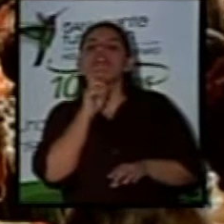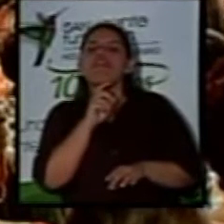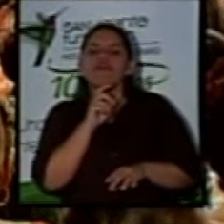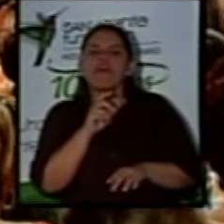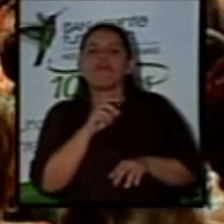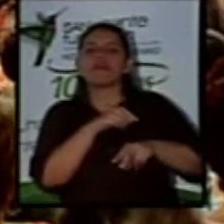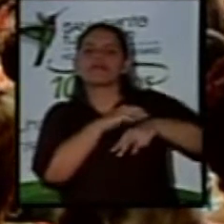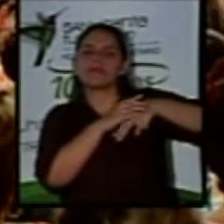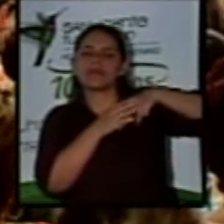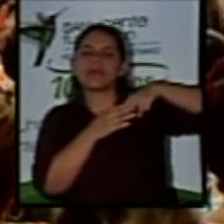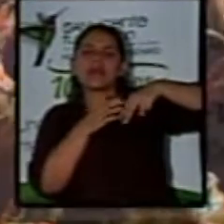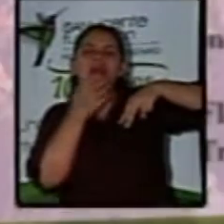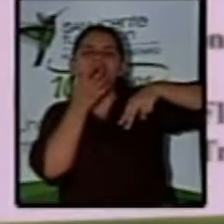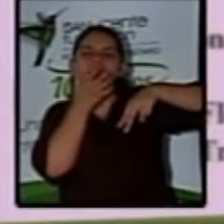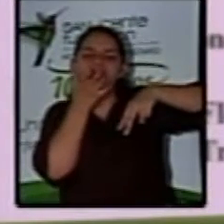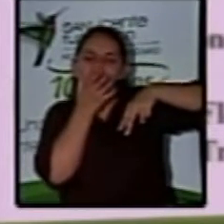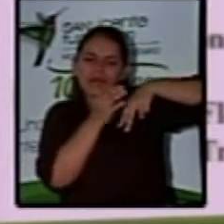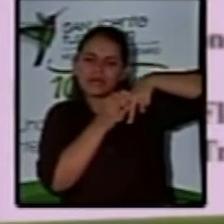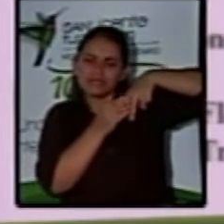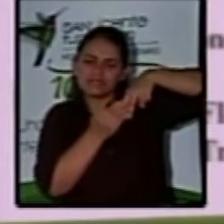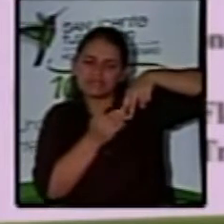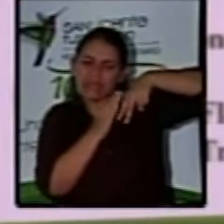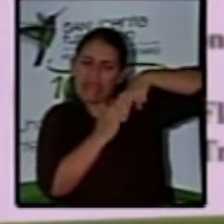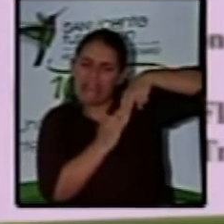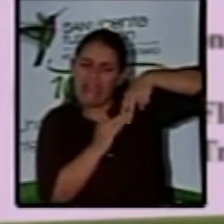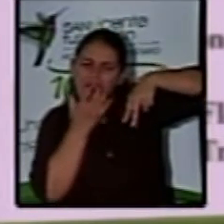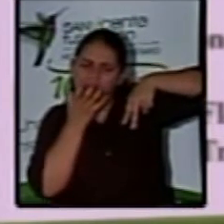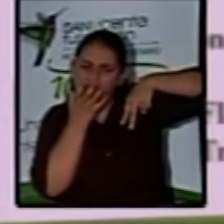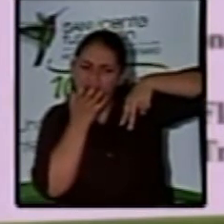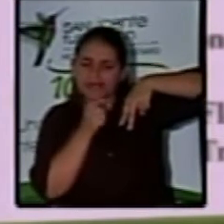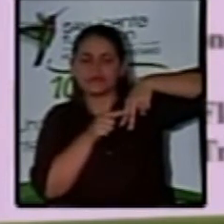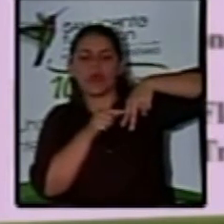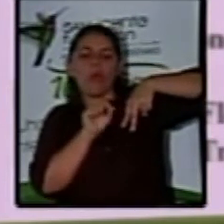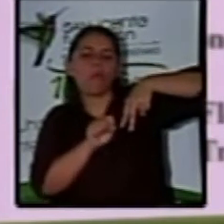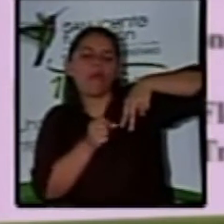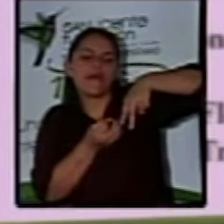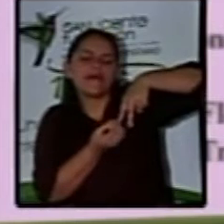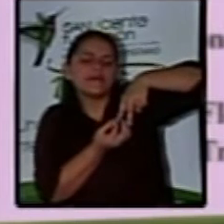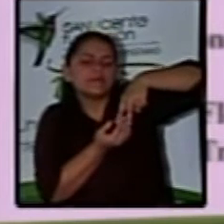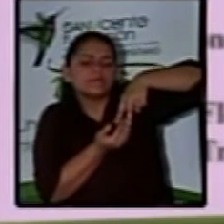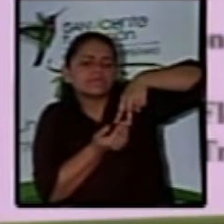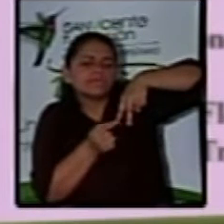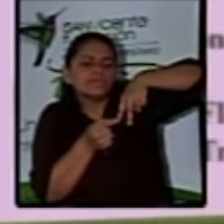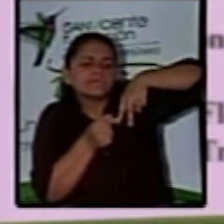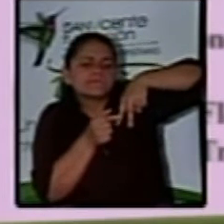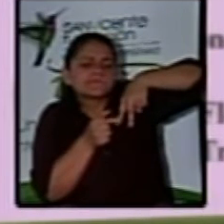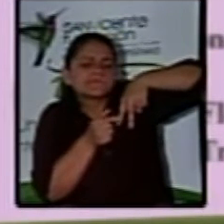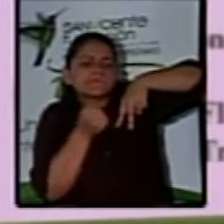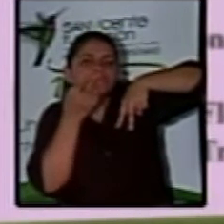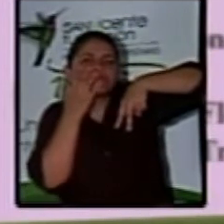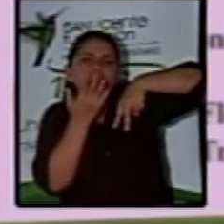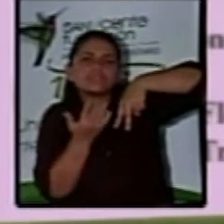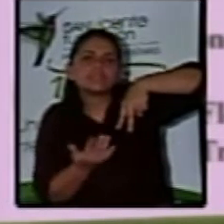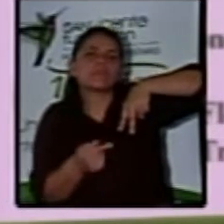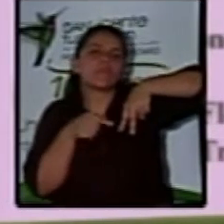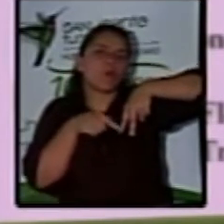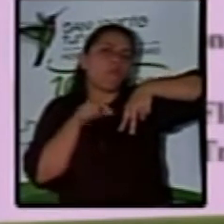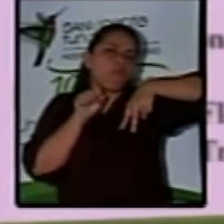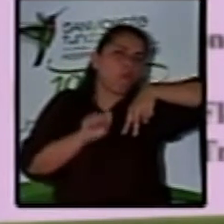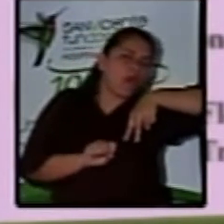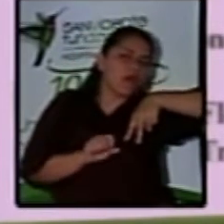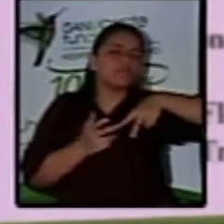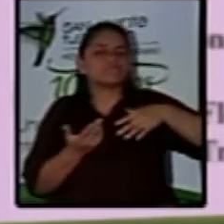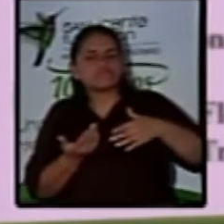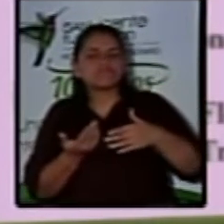el trayecto de la vena, como vemos acá, o se puede formar un coagulito de sangre en estas venitas, que también